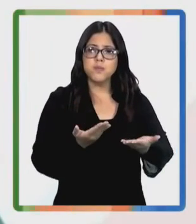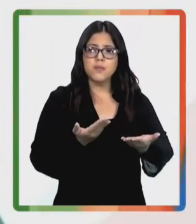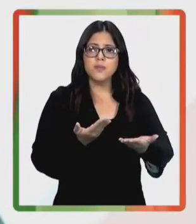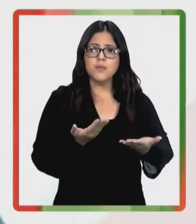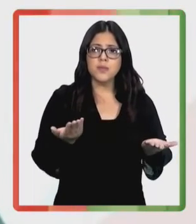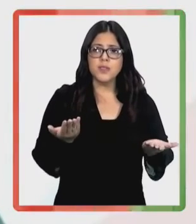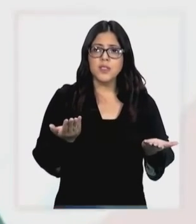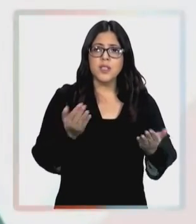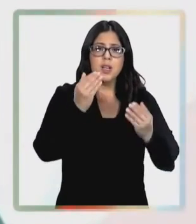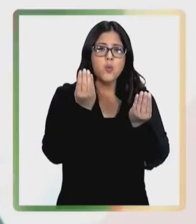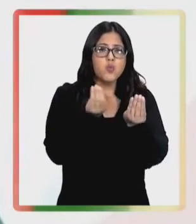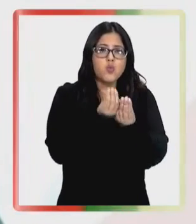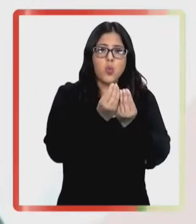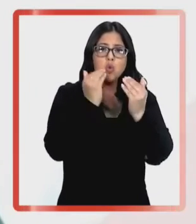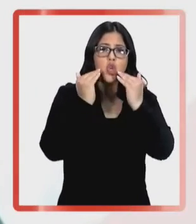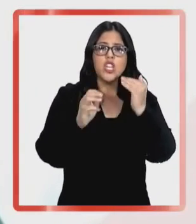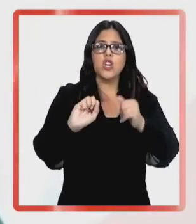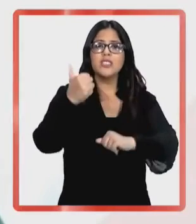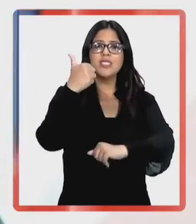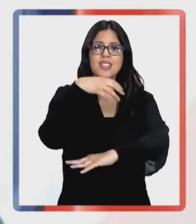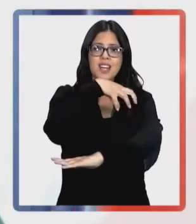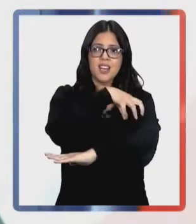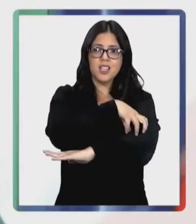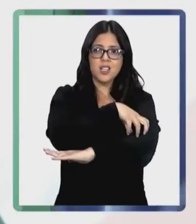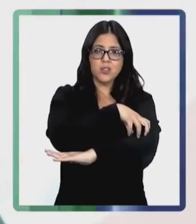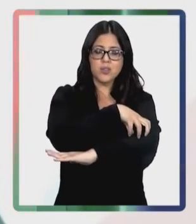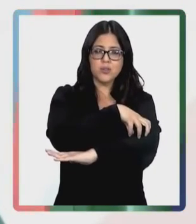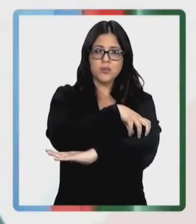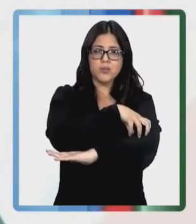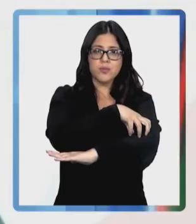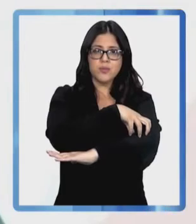bastantes niños que vienen de la sexta región,